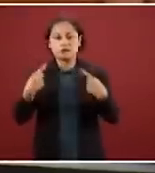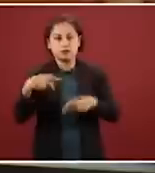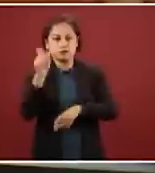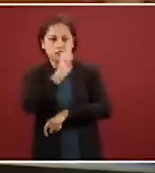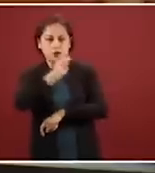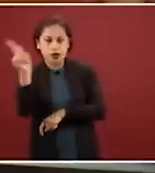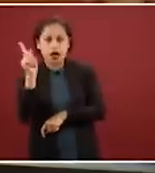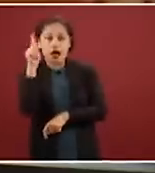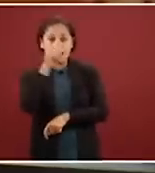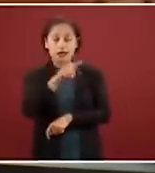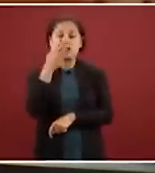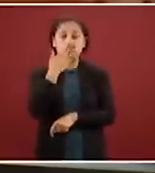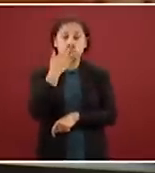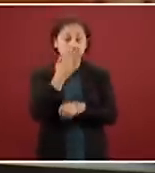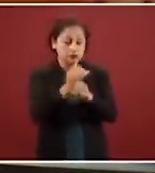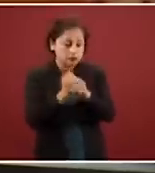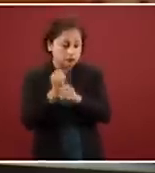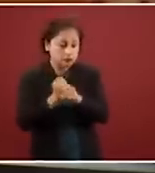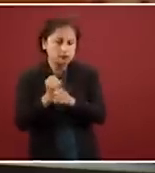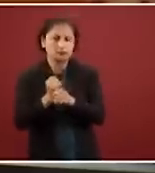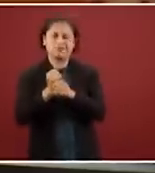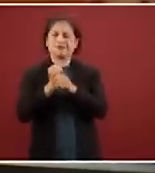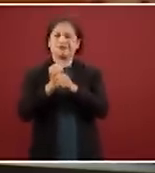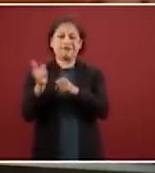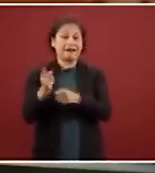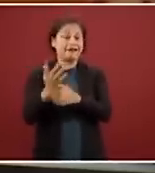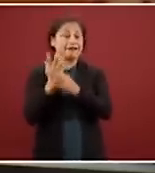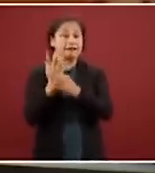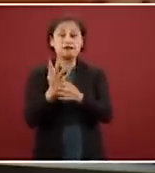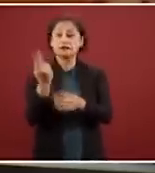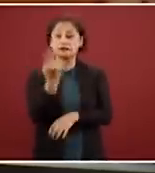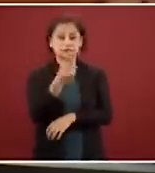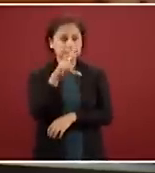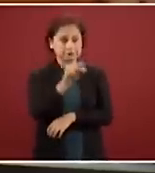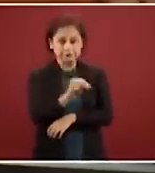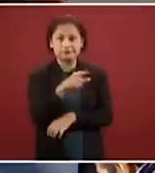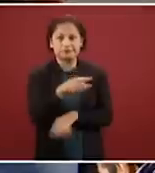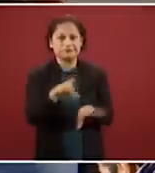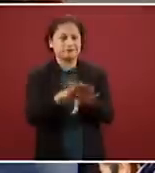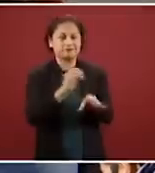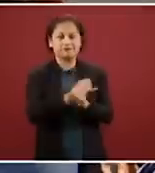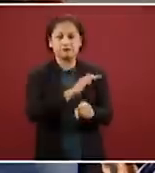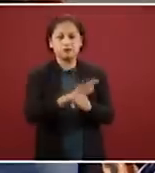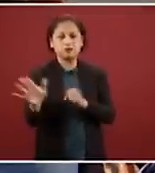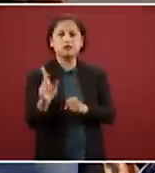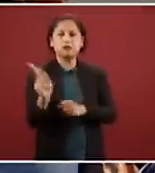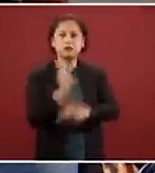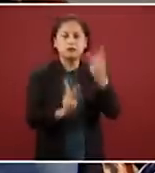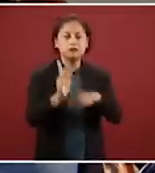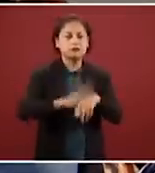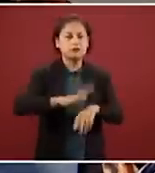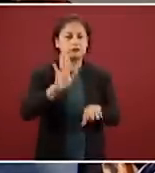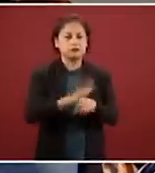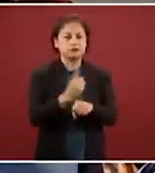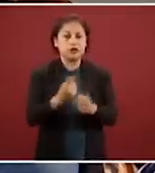sonorenses, pues esta deuda no tiene razón de ser, no hay una justificación. El mismo análisis que hicieron los diputados de